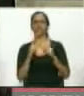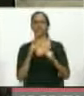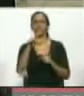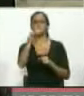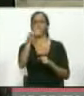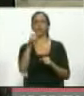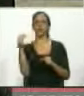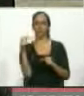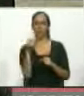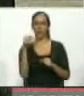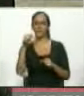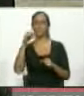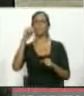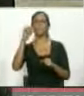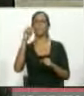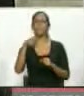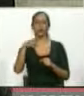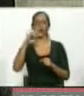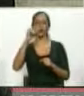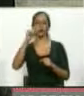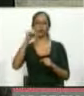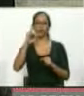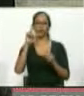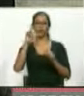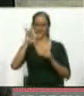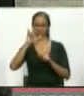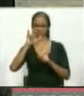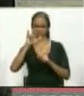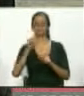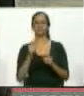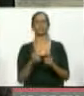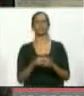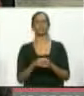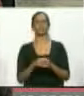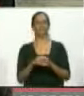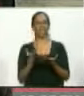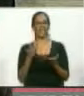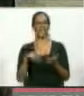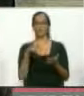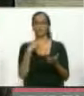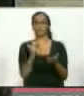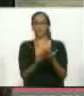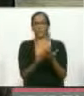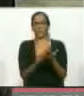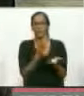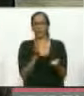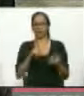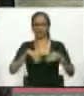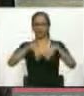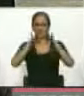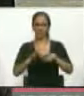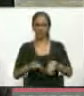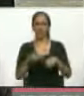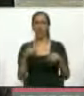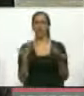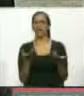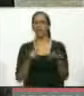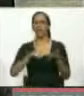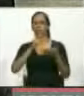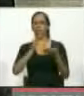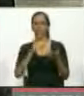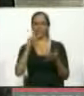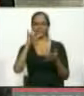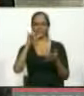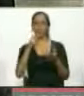en instagram la cuenta de este programa este programa que le han tumbado como tres cuentas y haríamos como por millón de seguidores